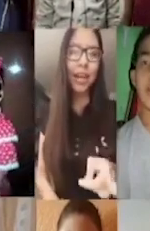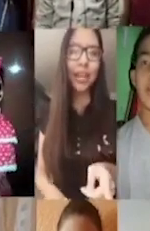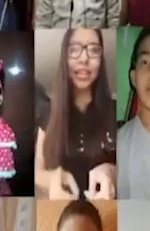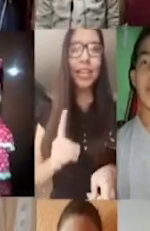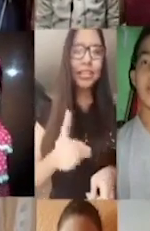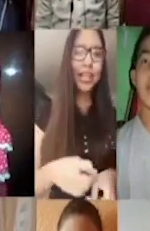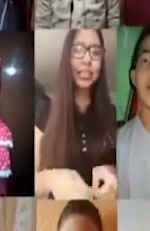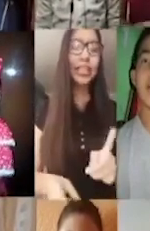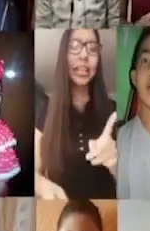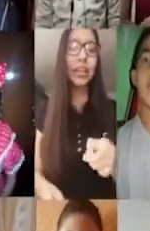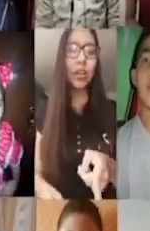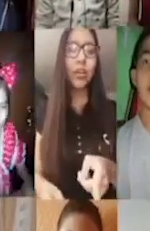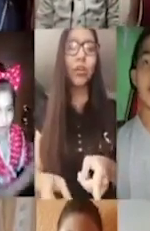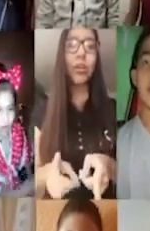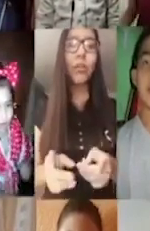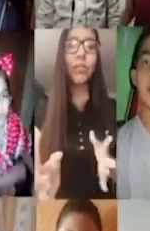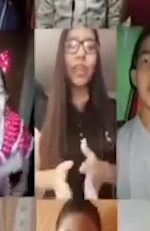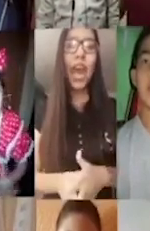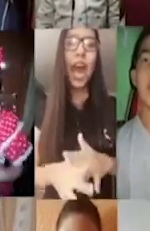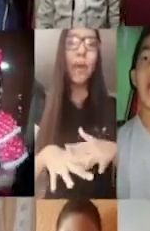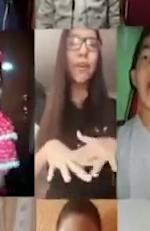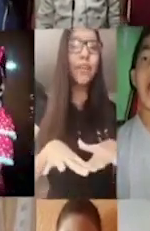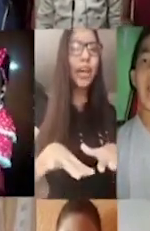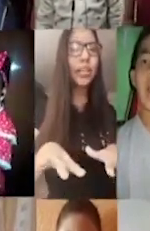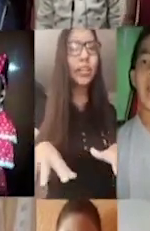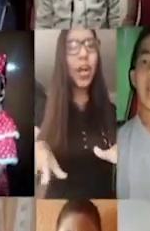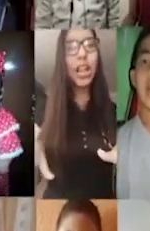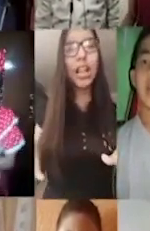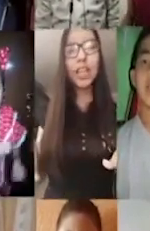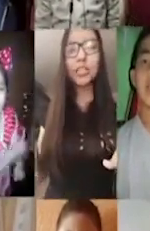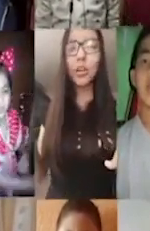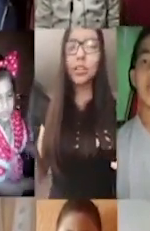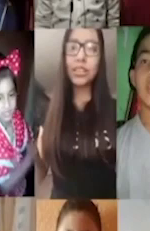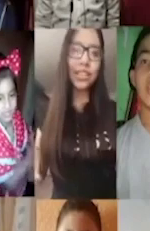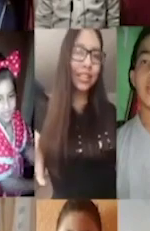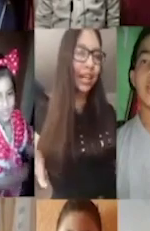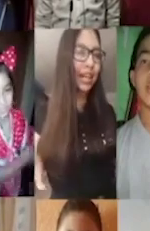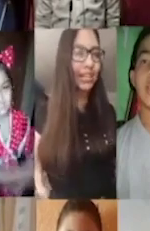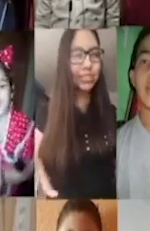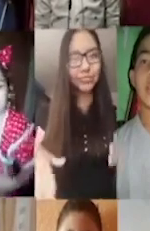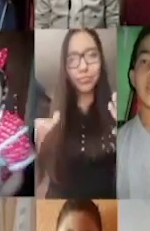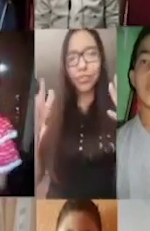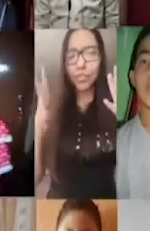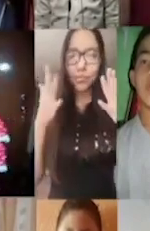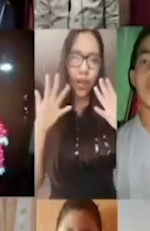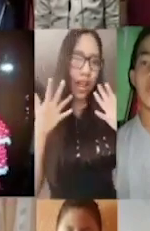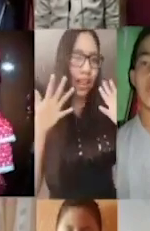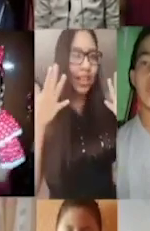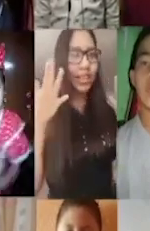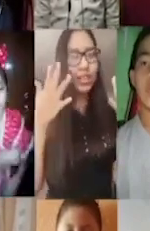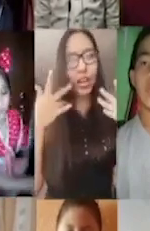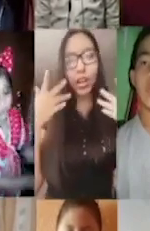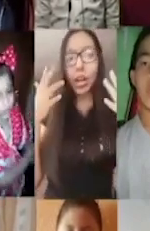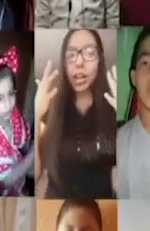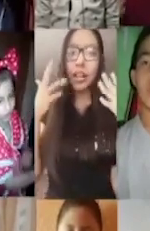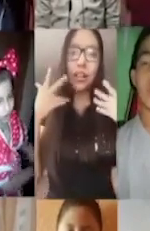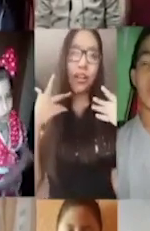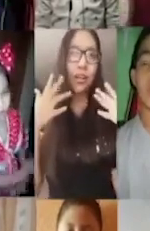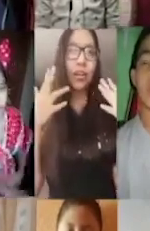la playa se acercó y envidiando a las conchitas por su